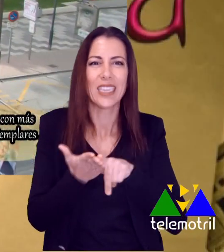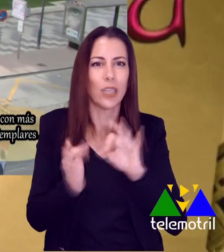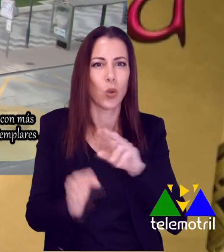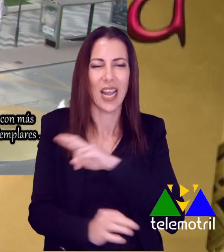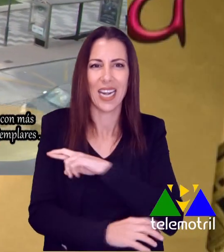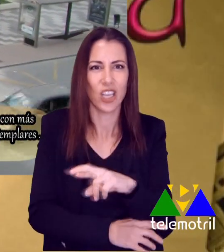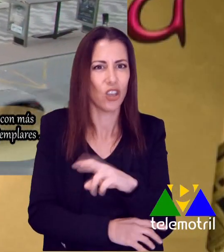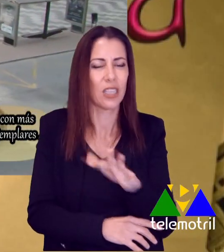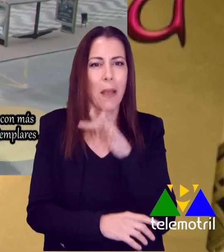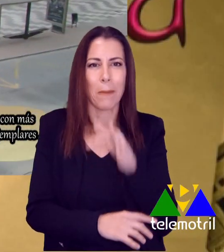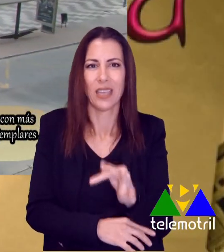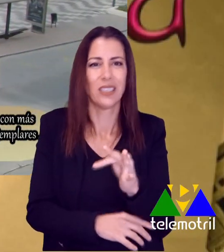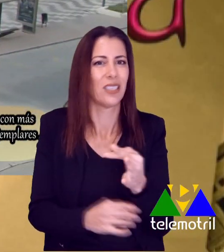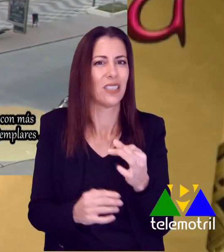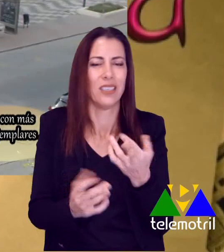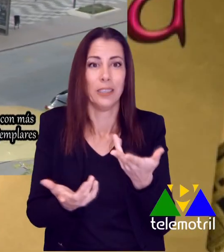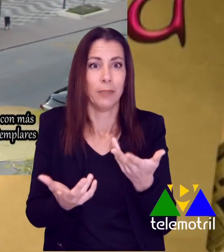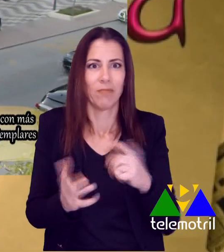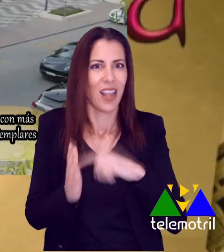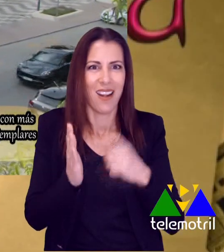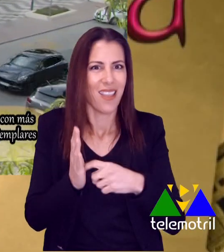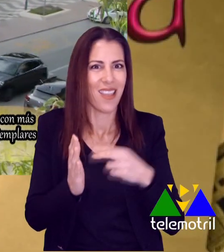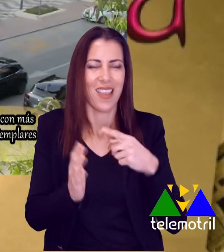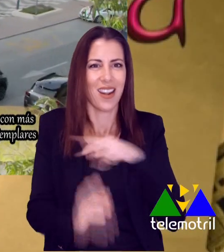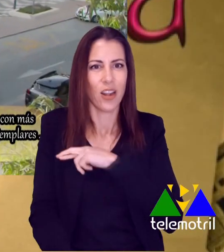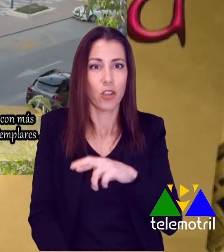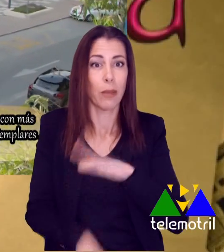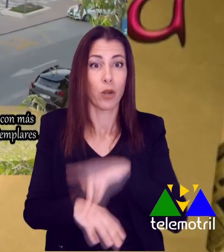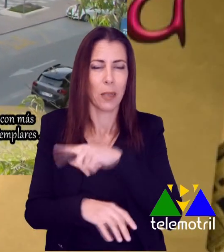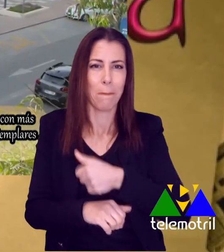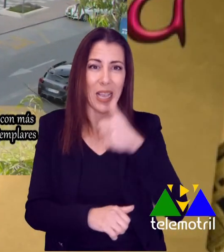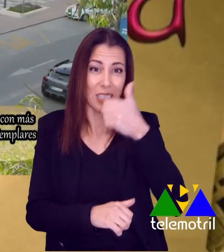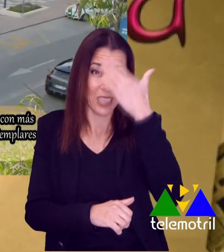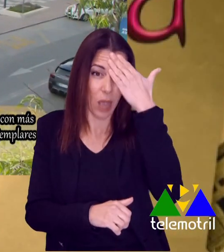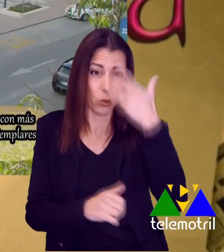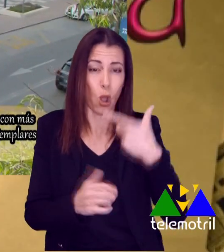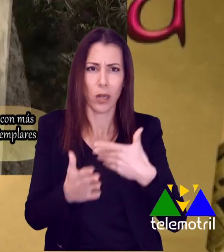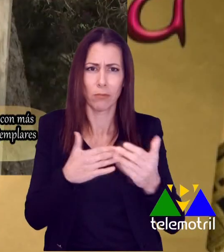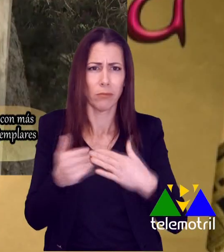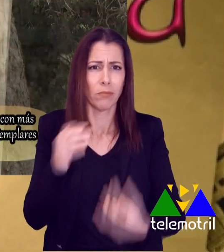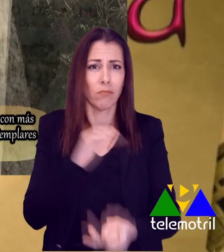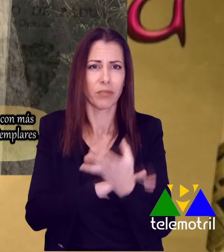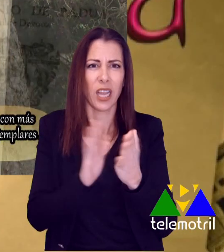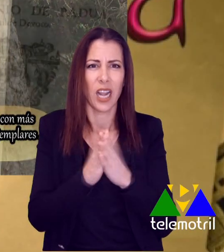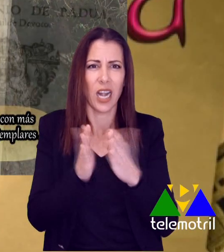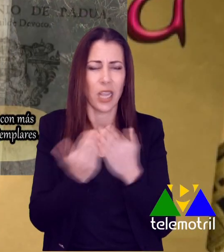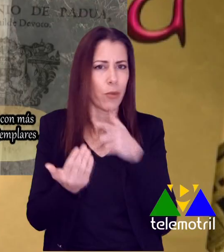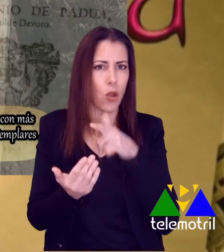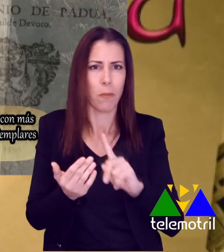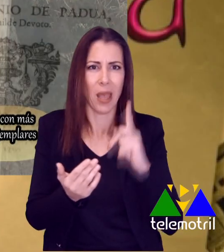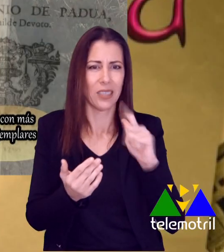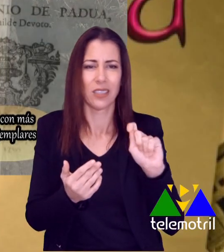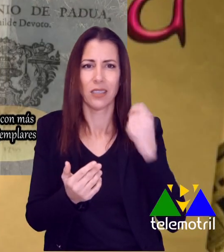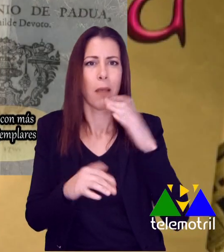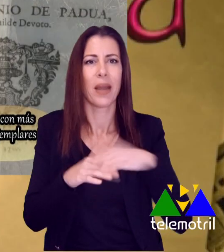religiosa y de la teología religiosa en España, como es uno de los autores que más ediciones consiguió de su libro sobre